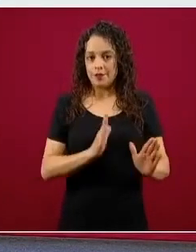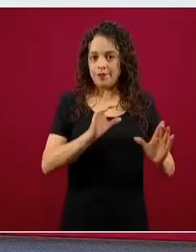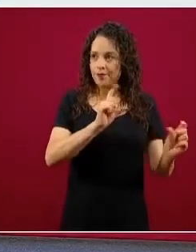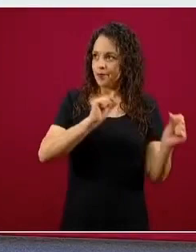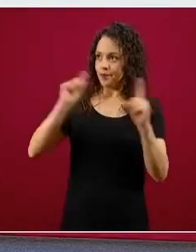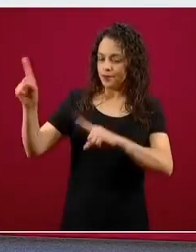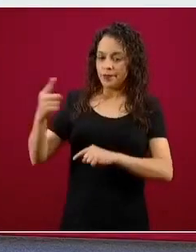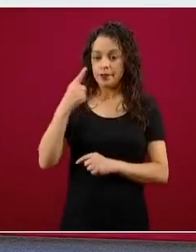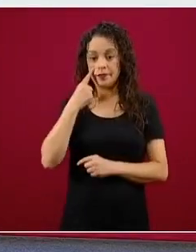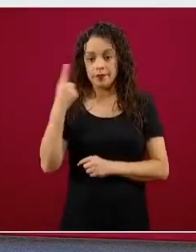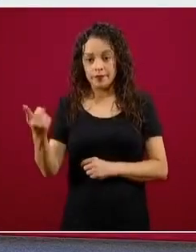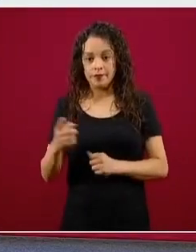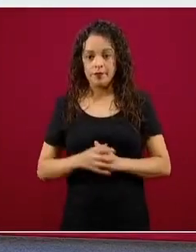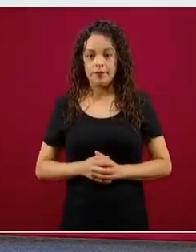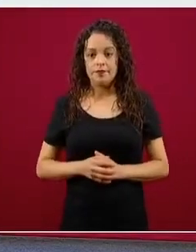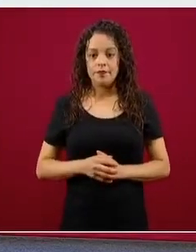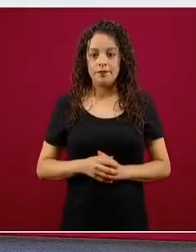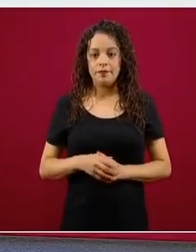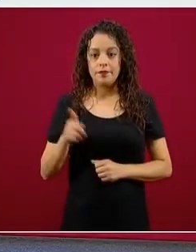Curva de curvas.